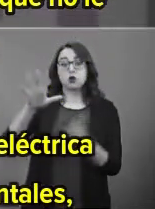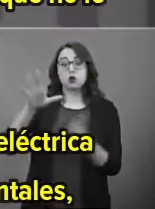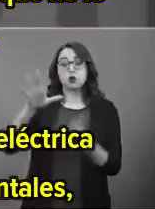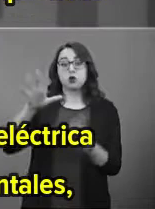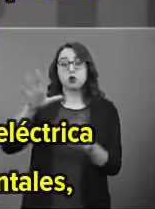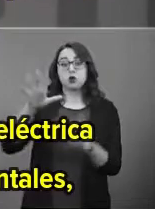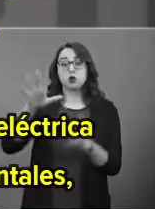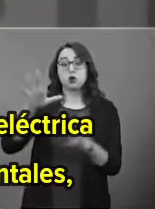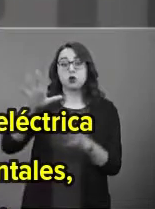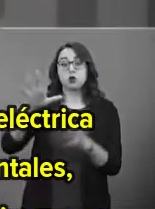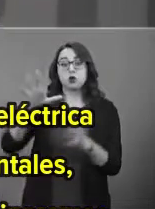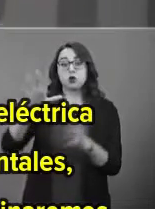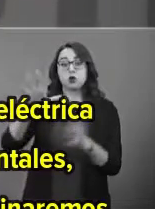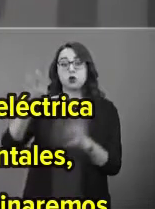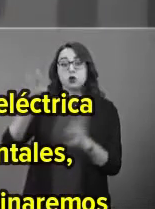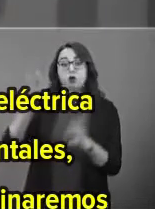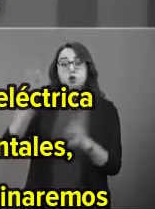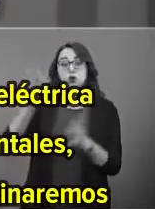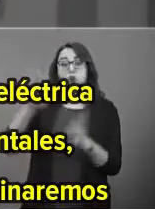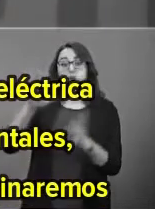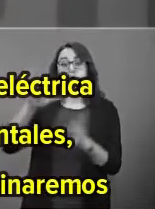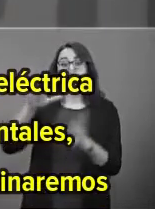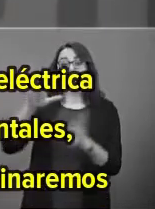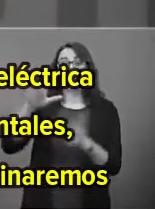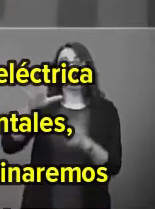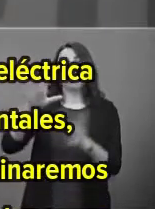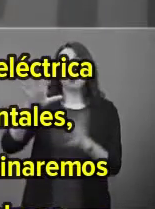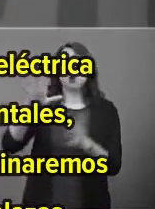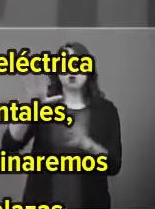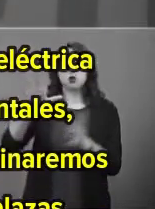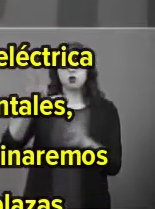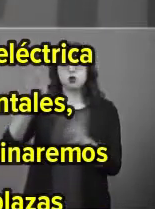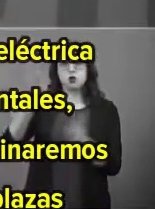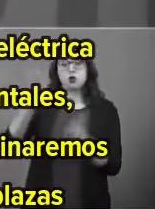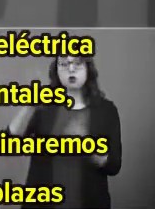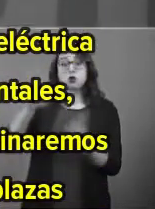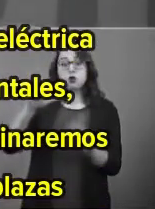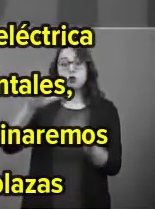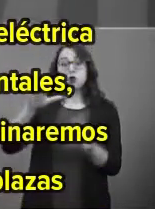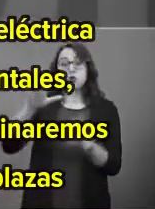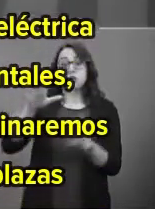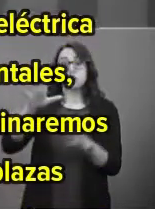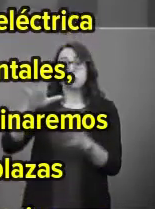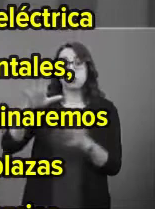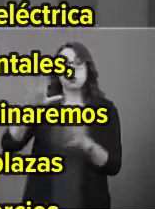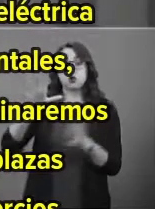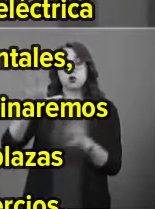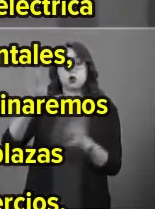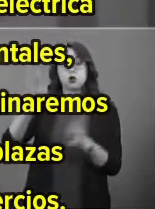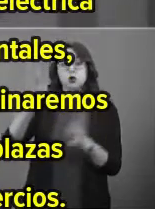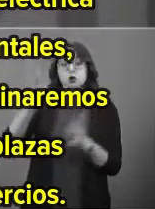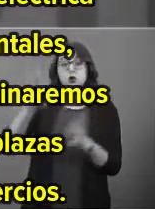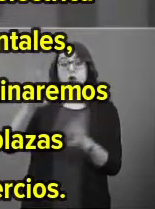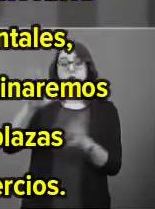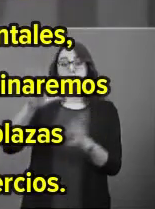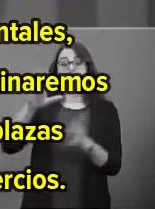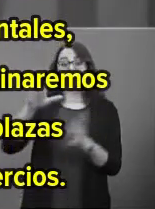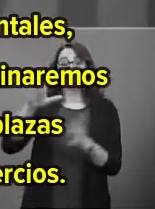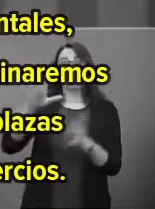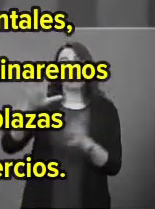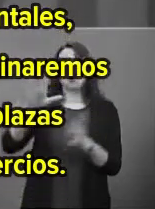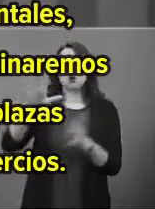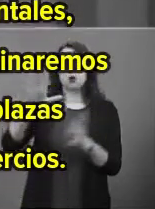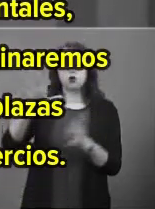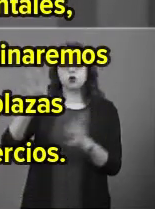Además, cualquier incremento al costo de energía eléctrica de CFE a plazas comerciales, tiendas departamentales,